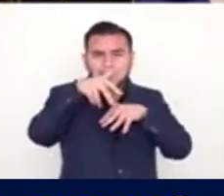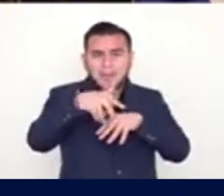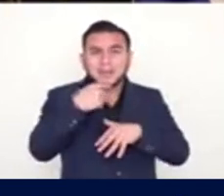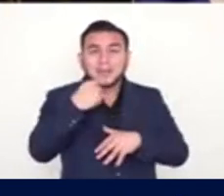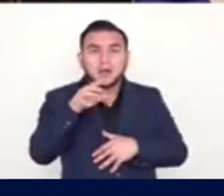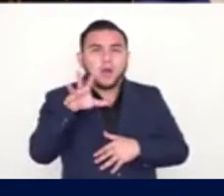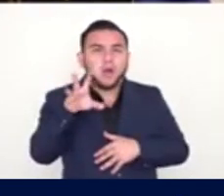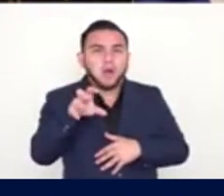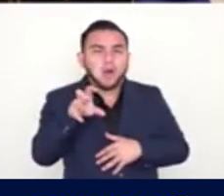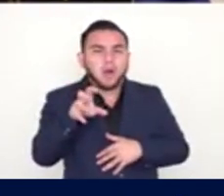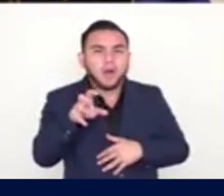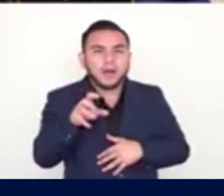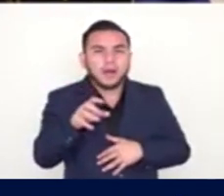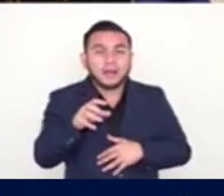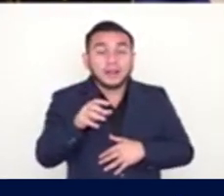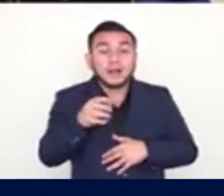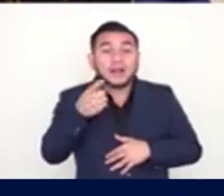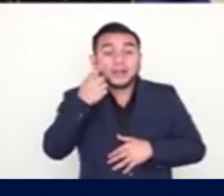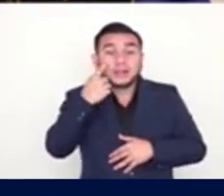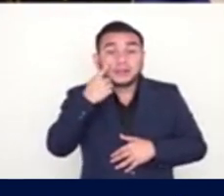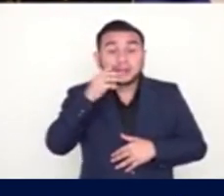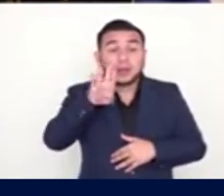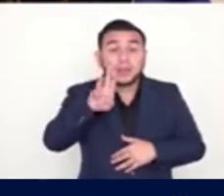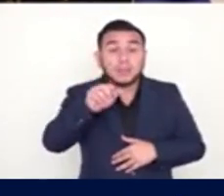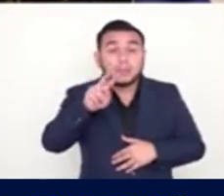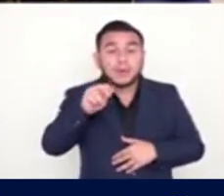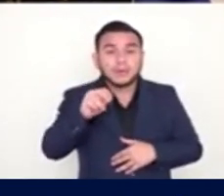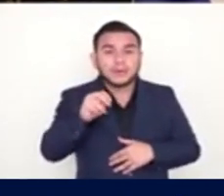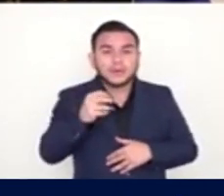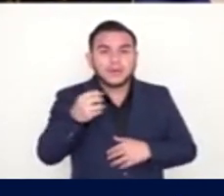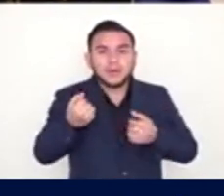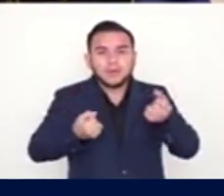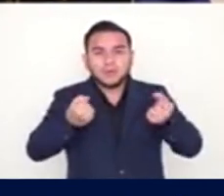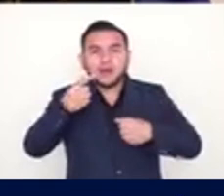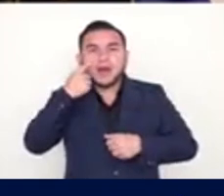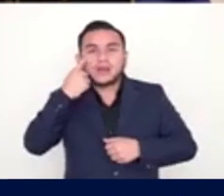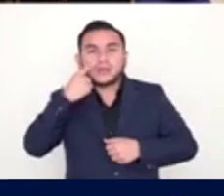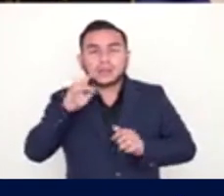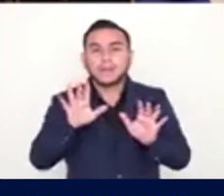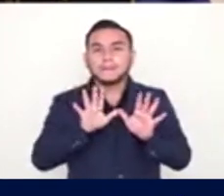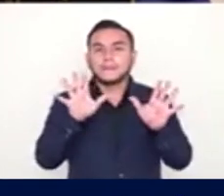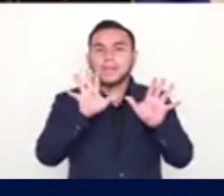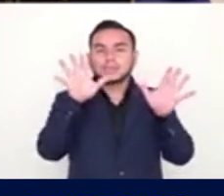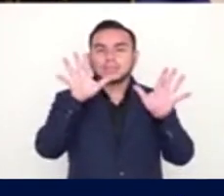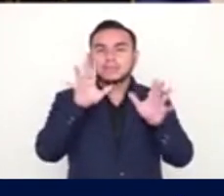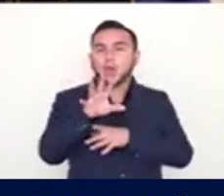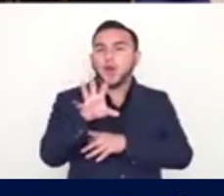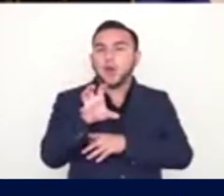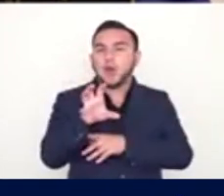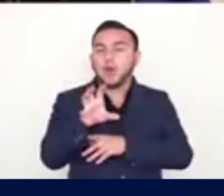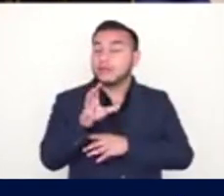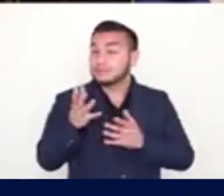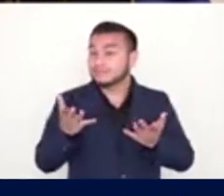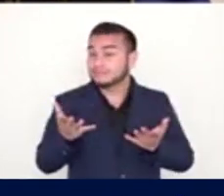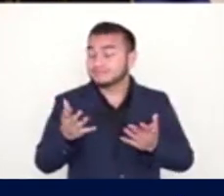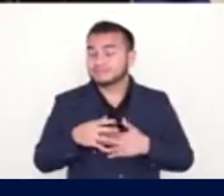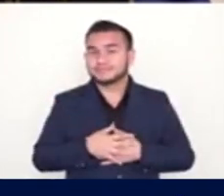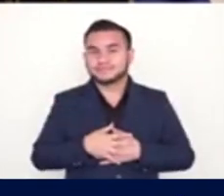robó el abono, que estaba en un camión, y no sacaron nada de los periodistas incómodos de eso, ¿verdad? Que el alcalde estaba en el camión bajando el abono, robándose el abono.